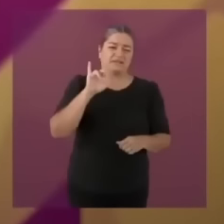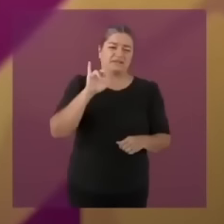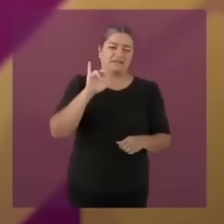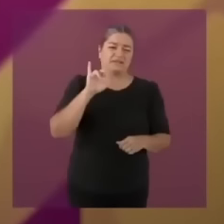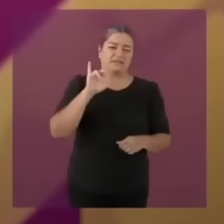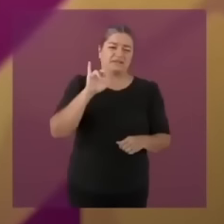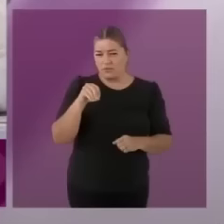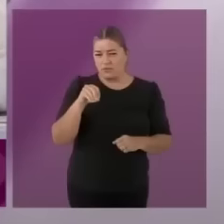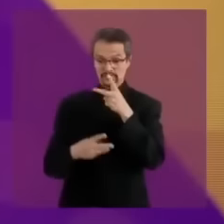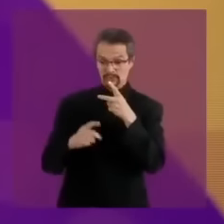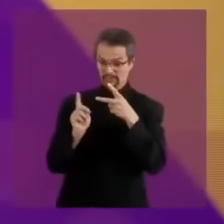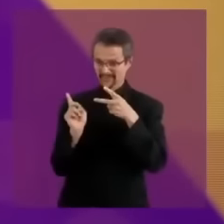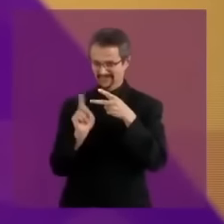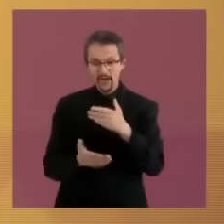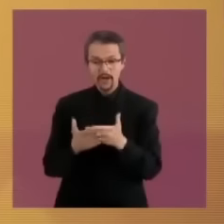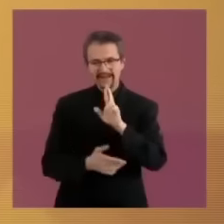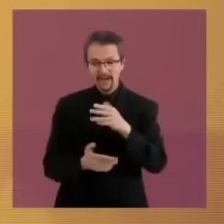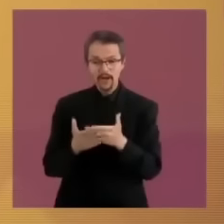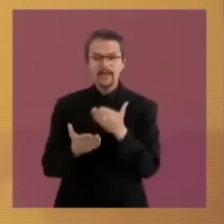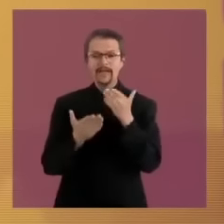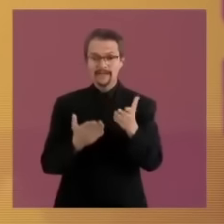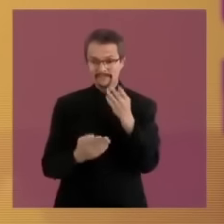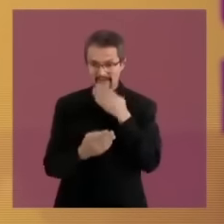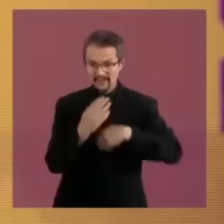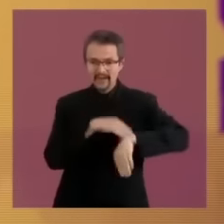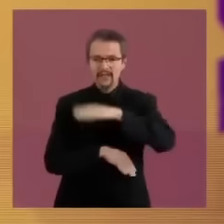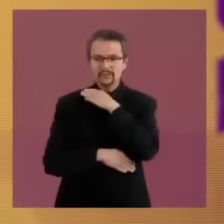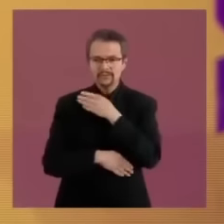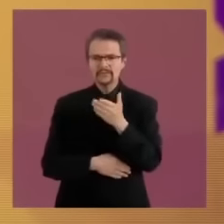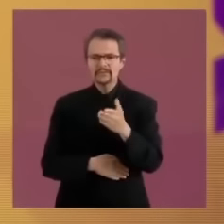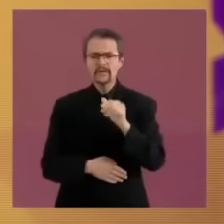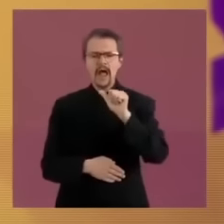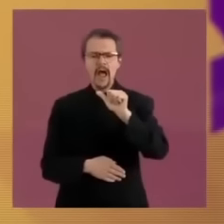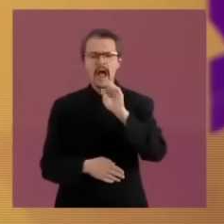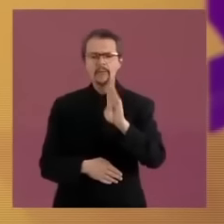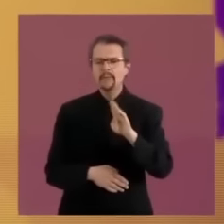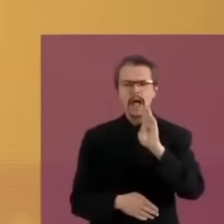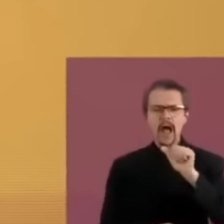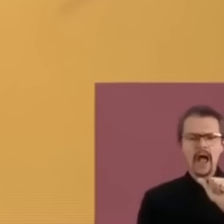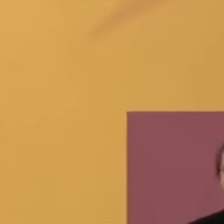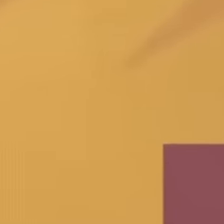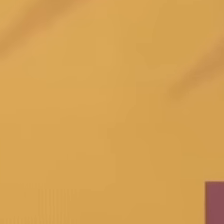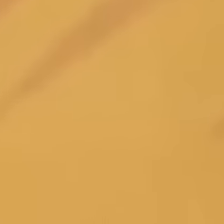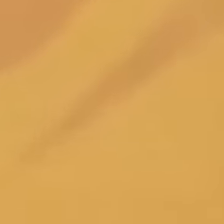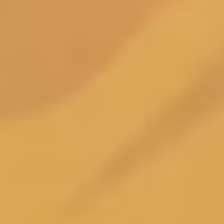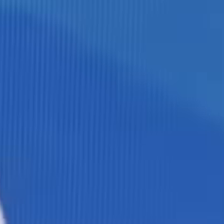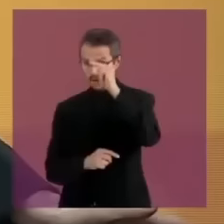Lo siento. Necesito verlo otra vez. Candidata puta A o B. C.